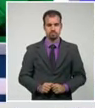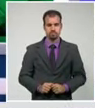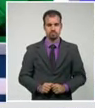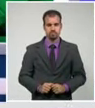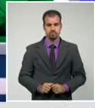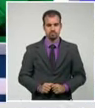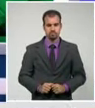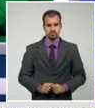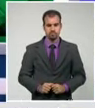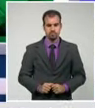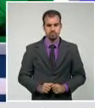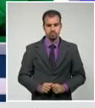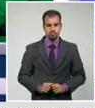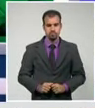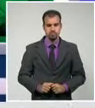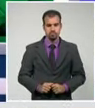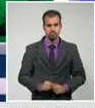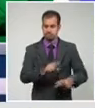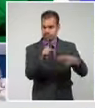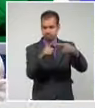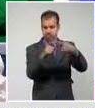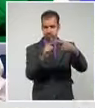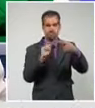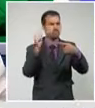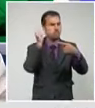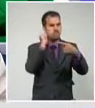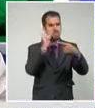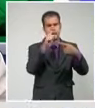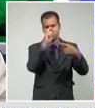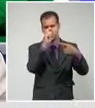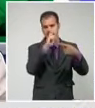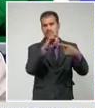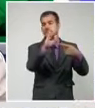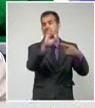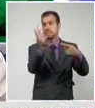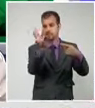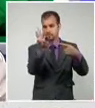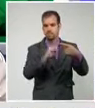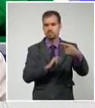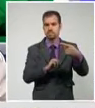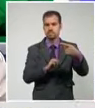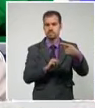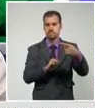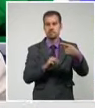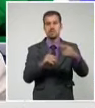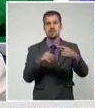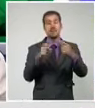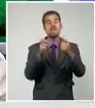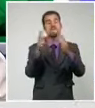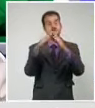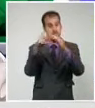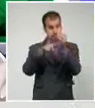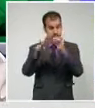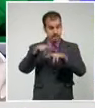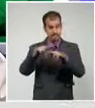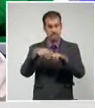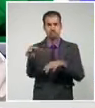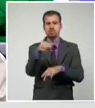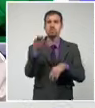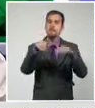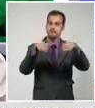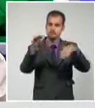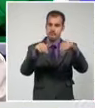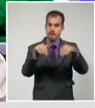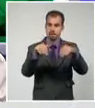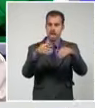Una es una señora de 73 años de edad del municipio Playa, aquí en la provincia de La Habana, contacto de un caso